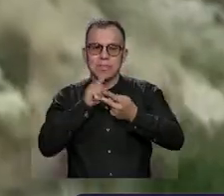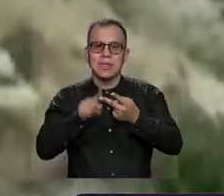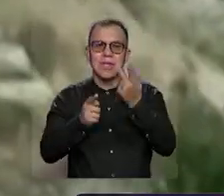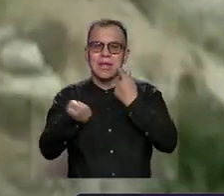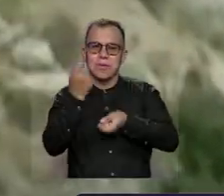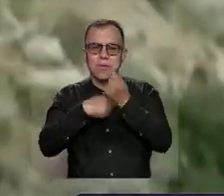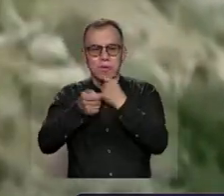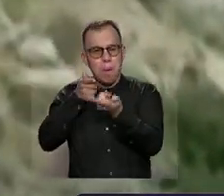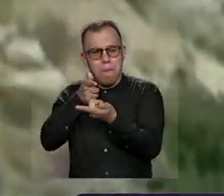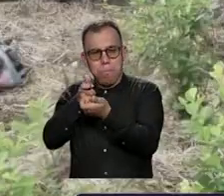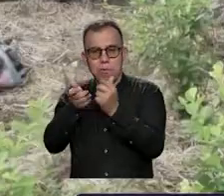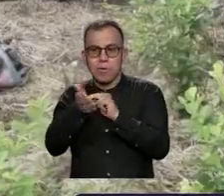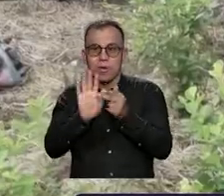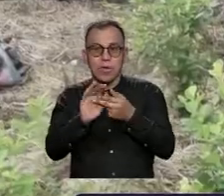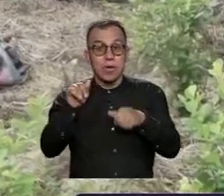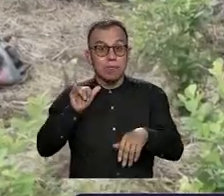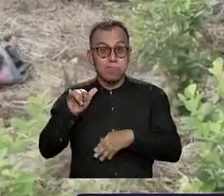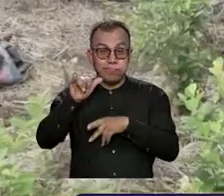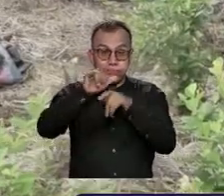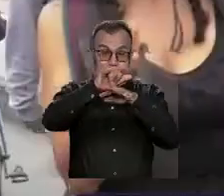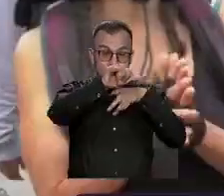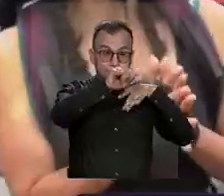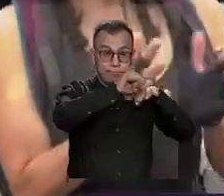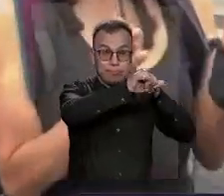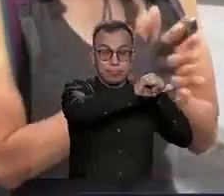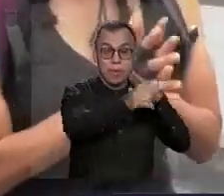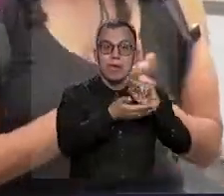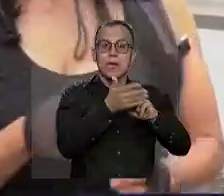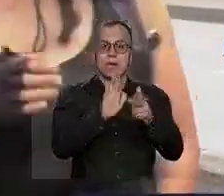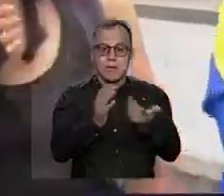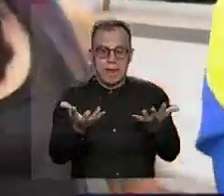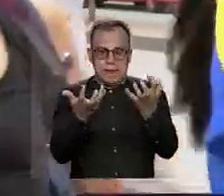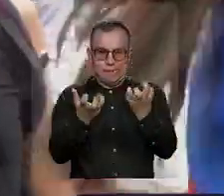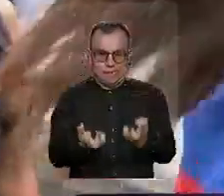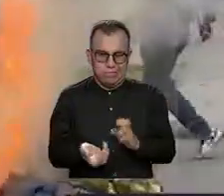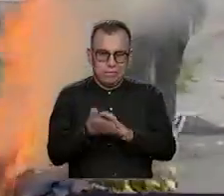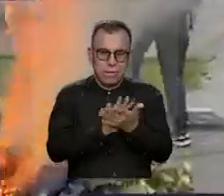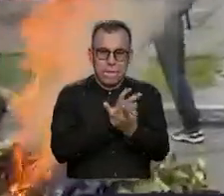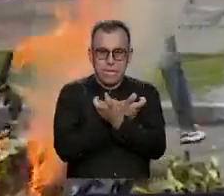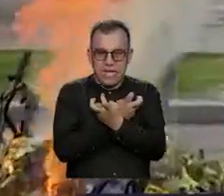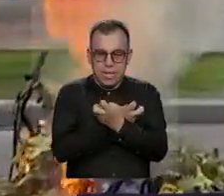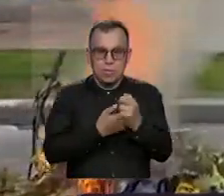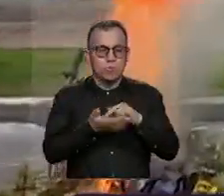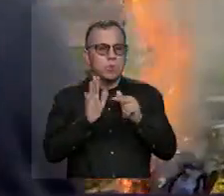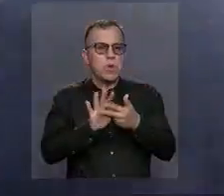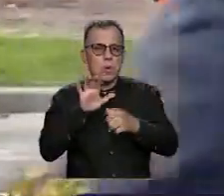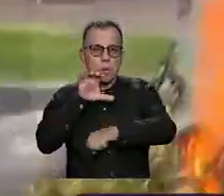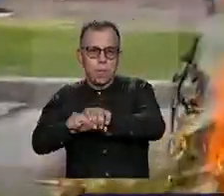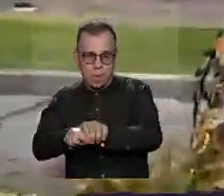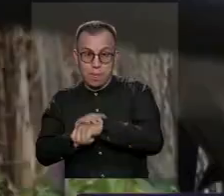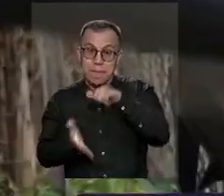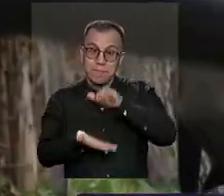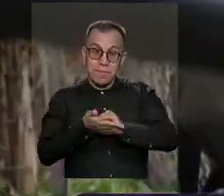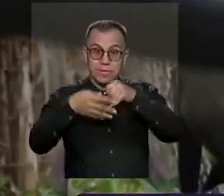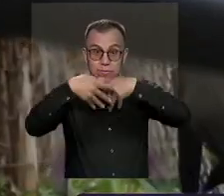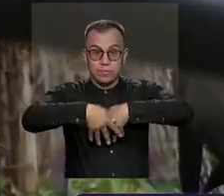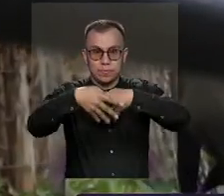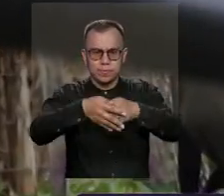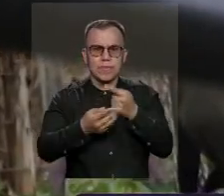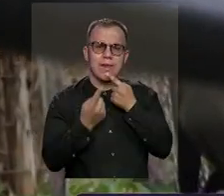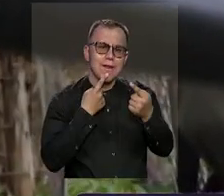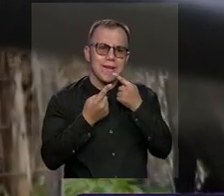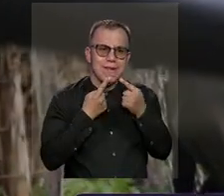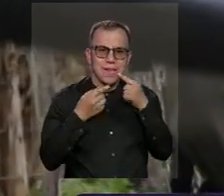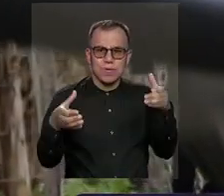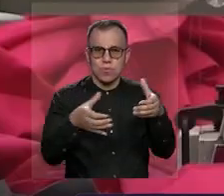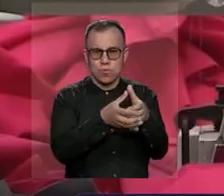el uso del glifosato para eliminar cultivos ilícitos, el derecho a la protesta, la liberación de personas retenidas en las mismas, retomar el diálogo con